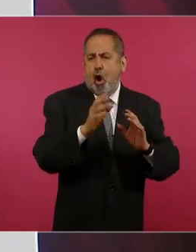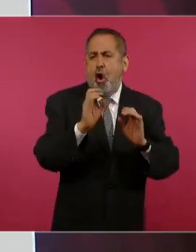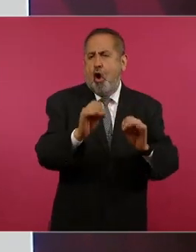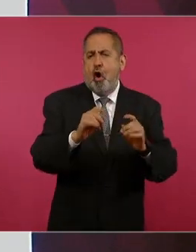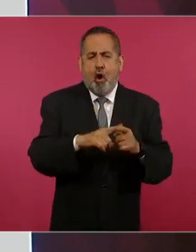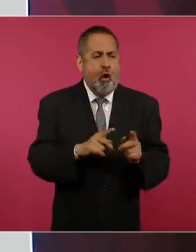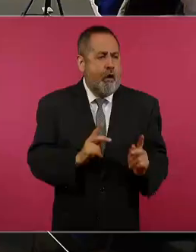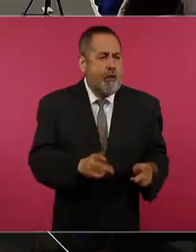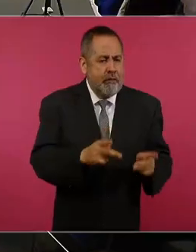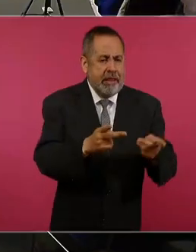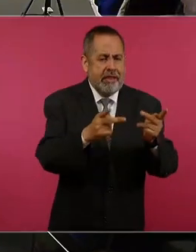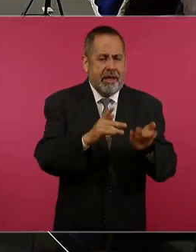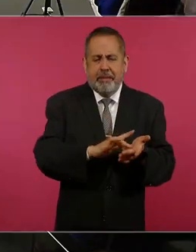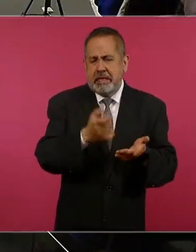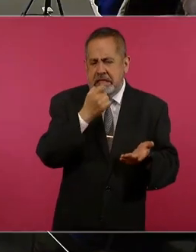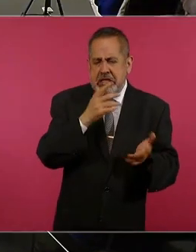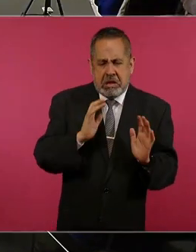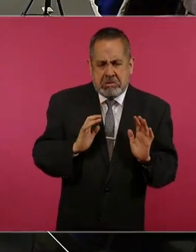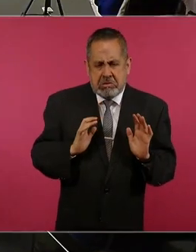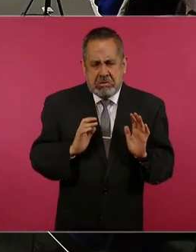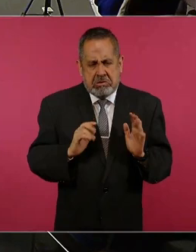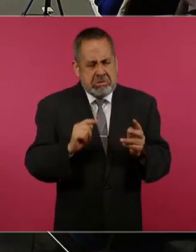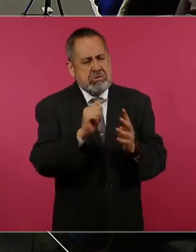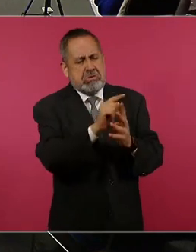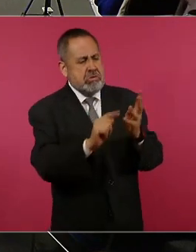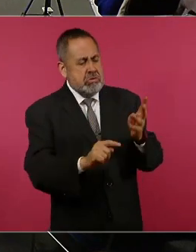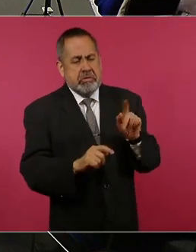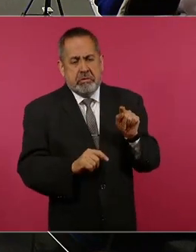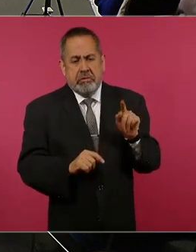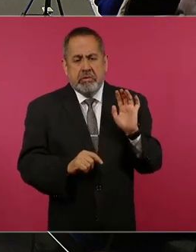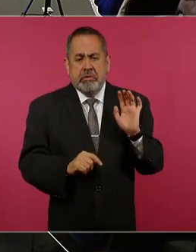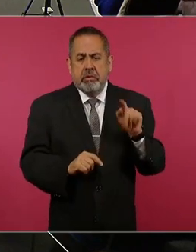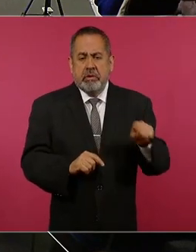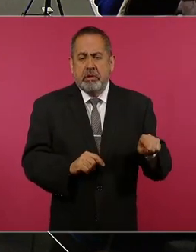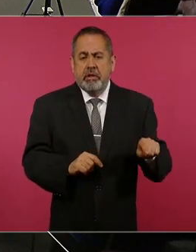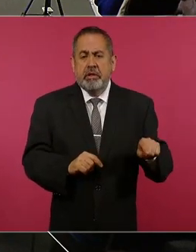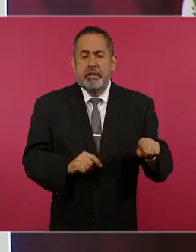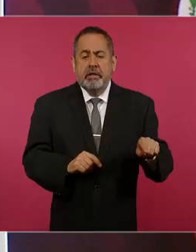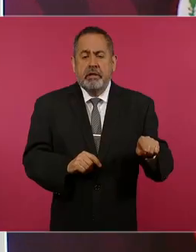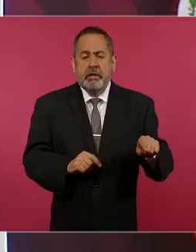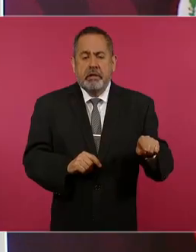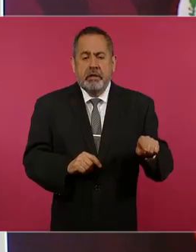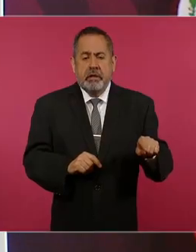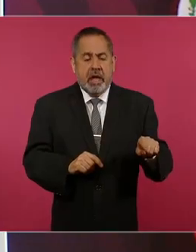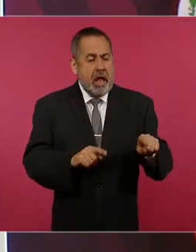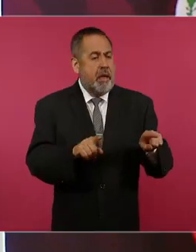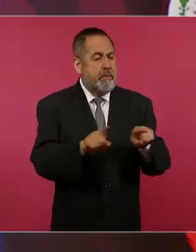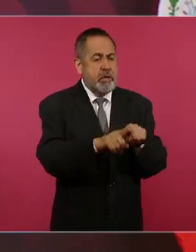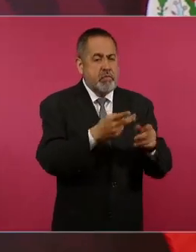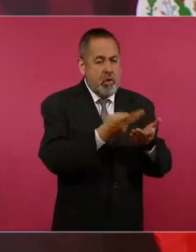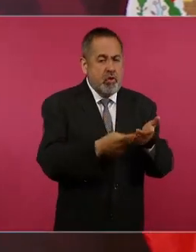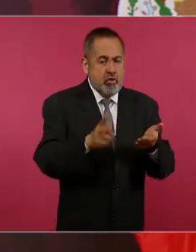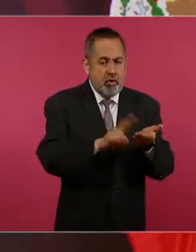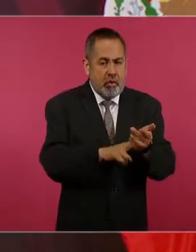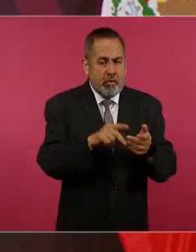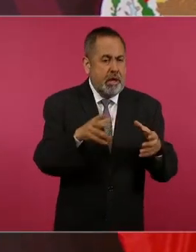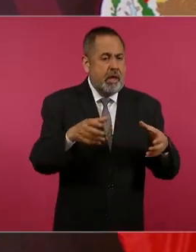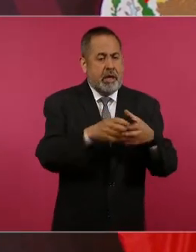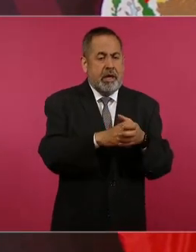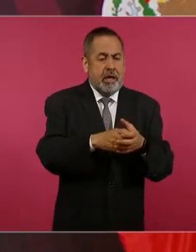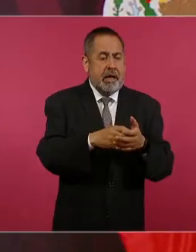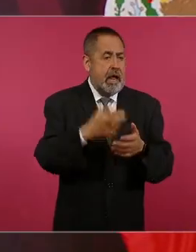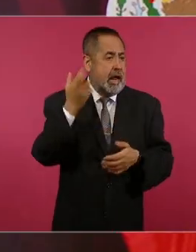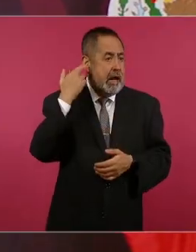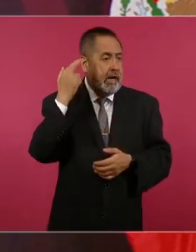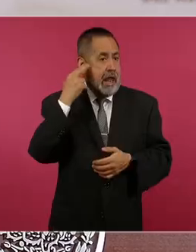de medicamentos tenga al mismo tiempo una estación de radio